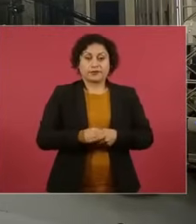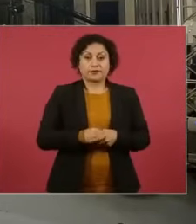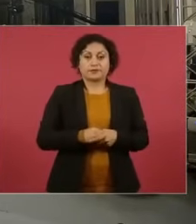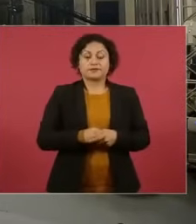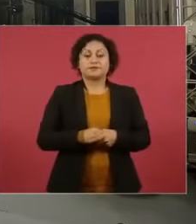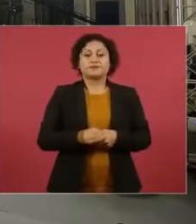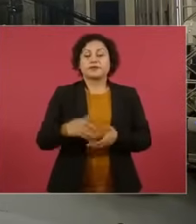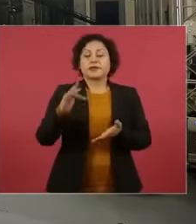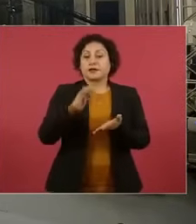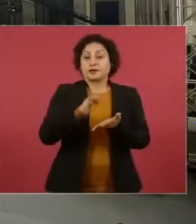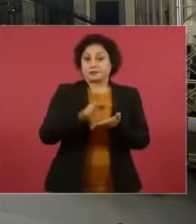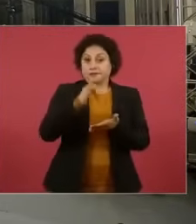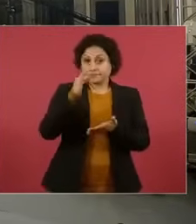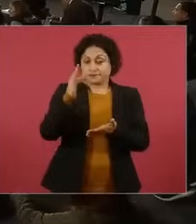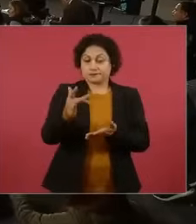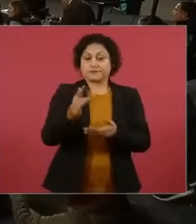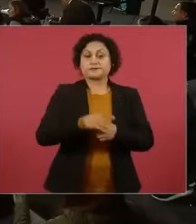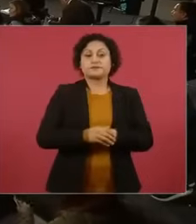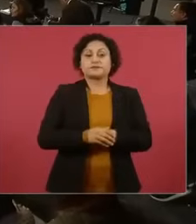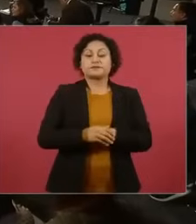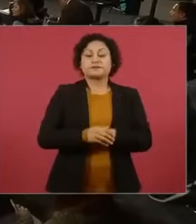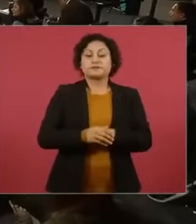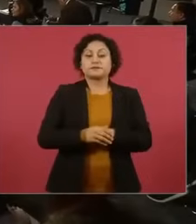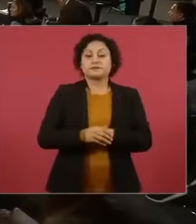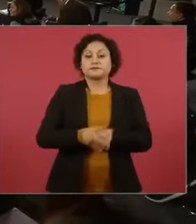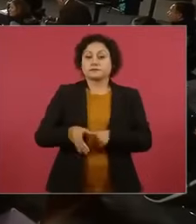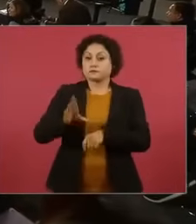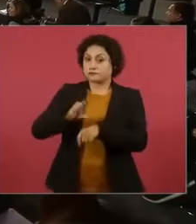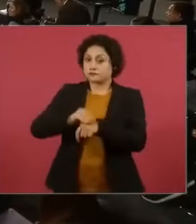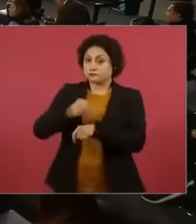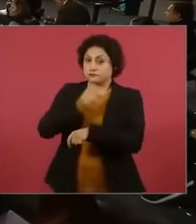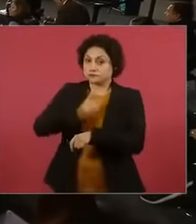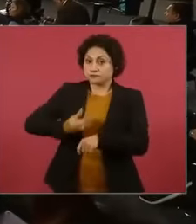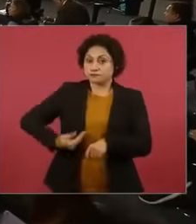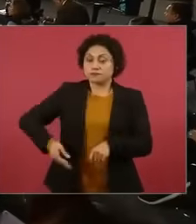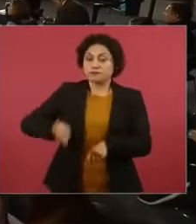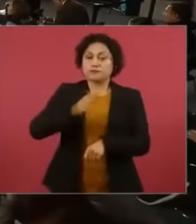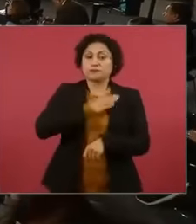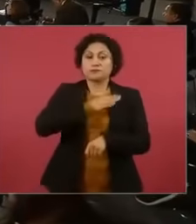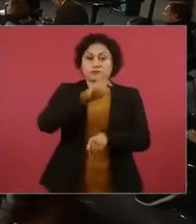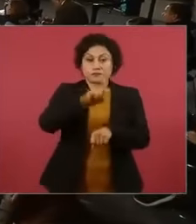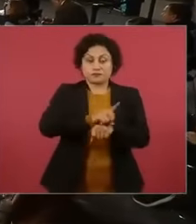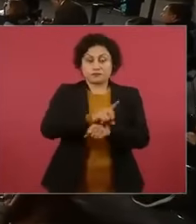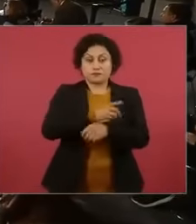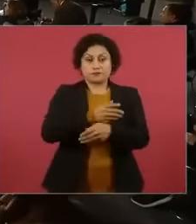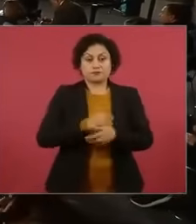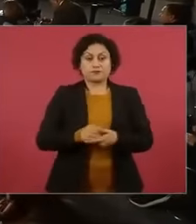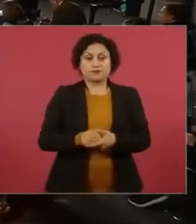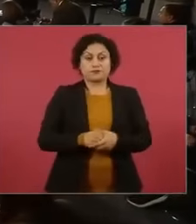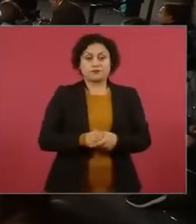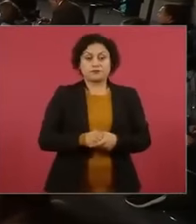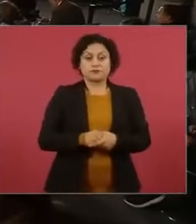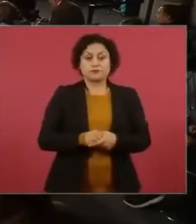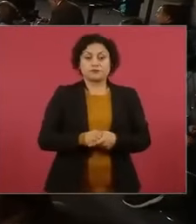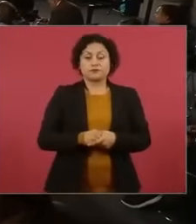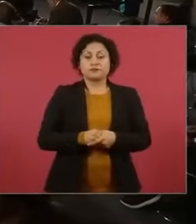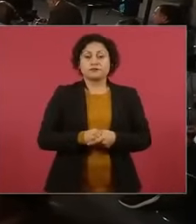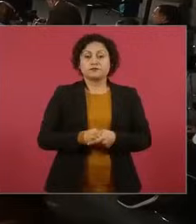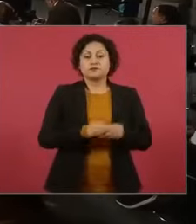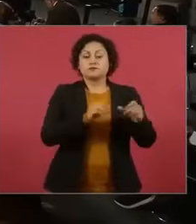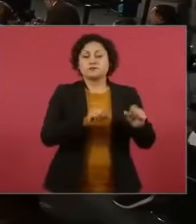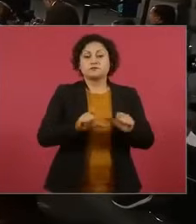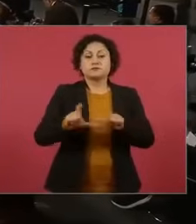Muchas gracias. Buenos días. Con el permiso del señor presidente, vamos a presentar cómo